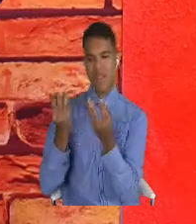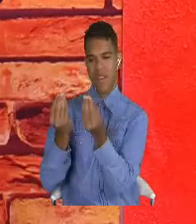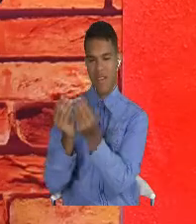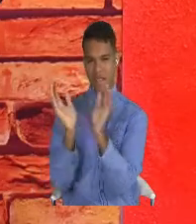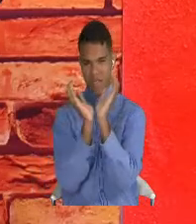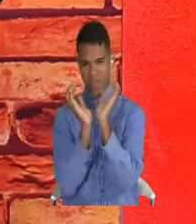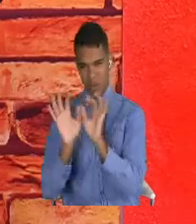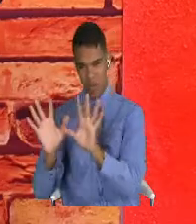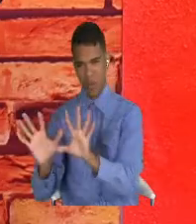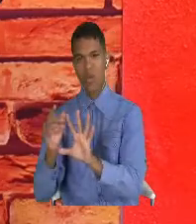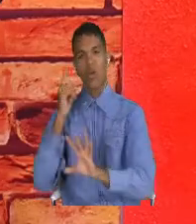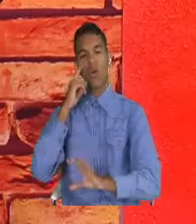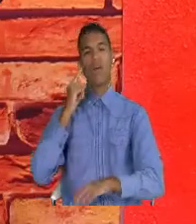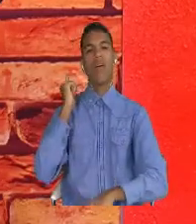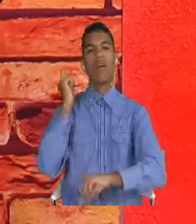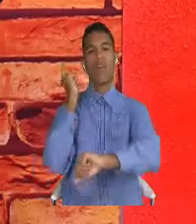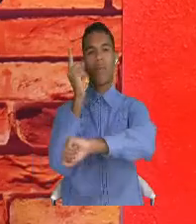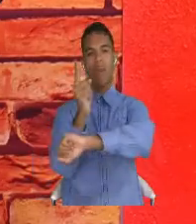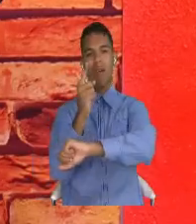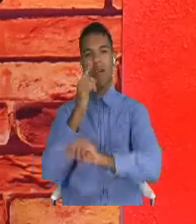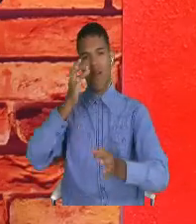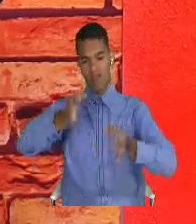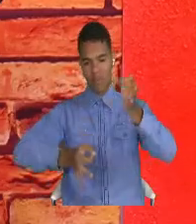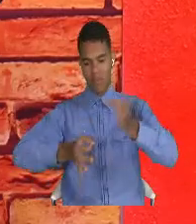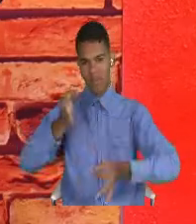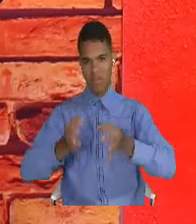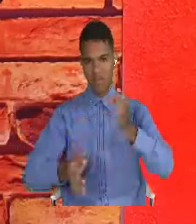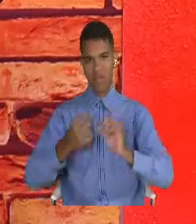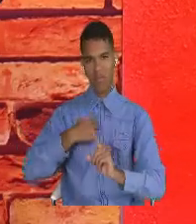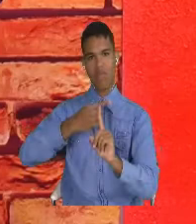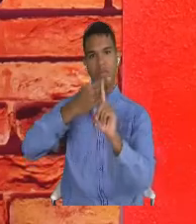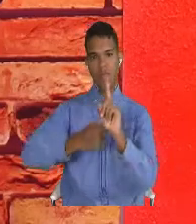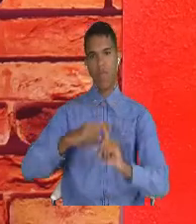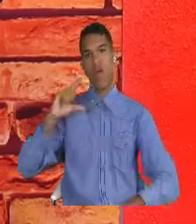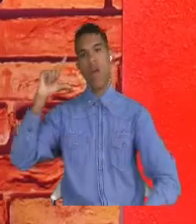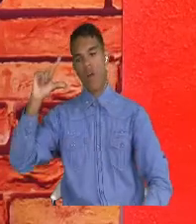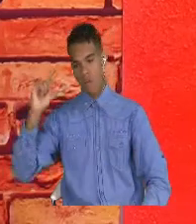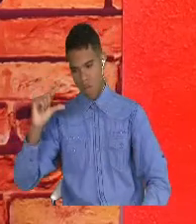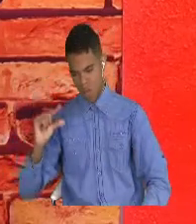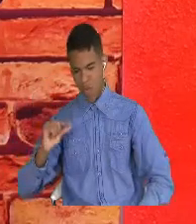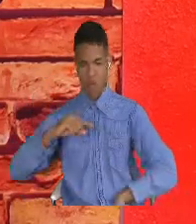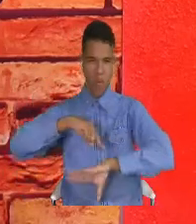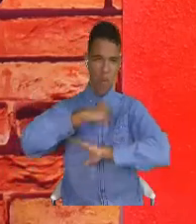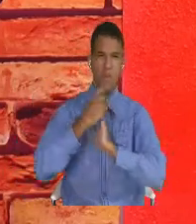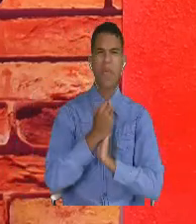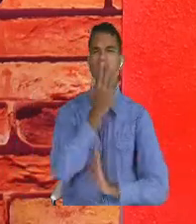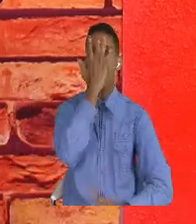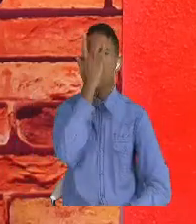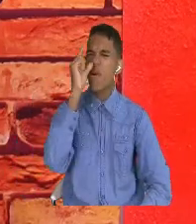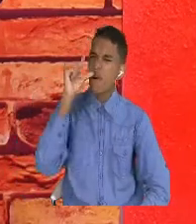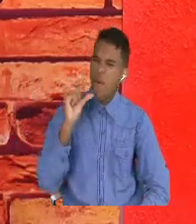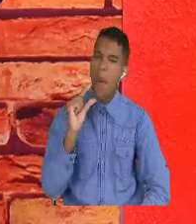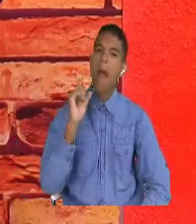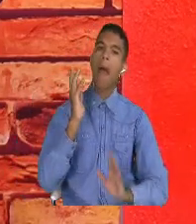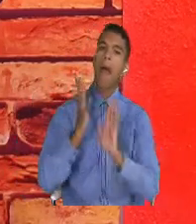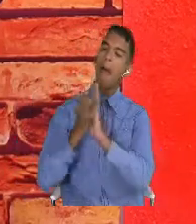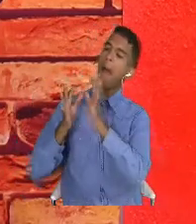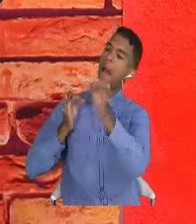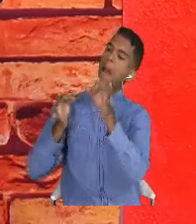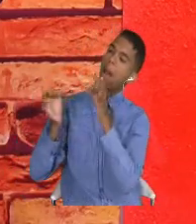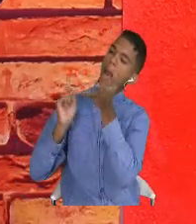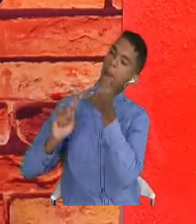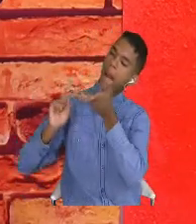a presentar una demanda judicial de disminución de cuota de alimentos y se entra a probar todo lo que les acabo de decir, y de esta forma ya es un juez el que